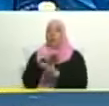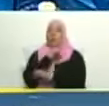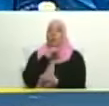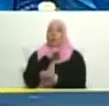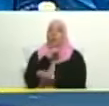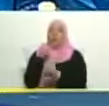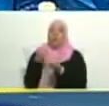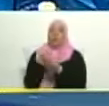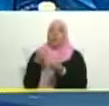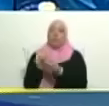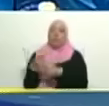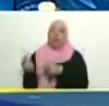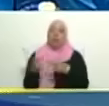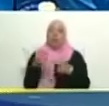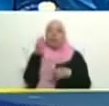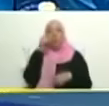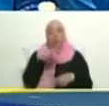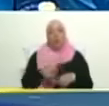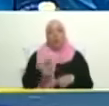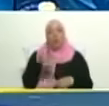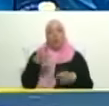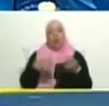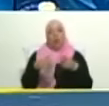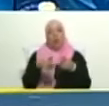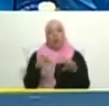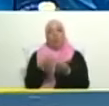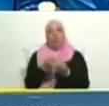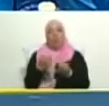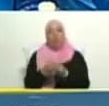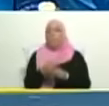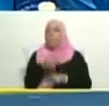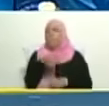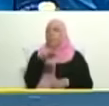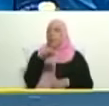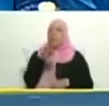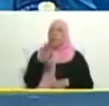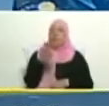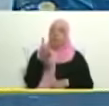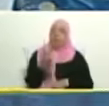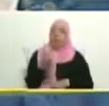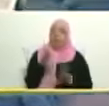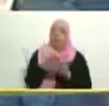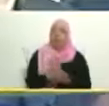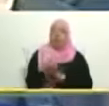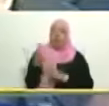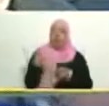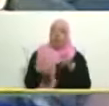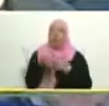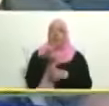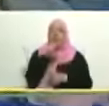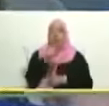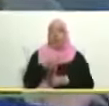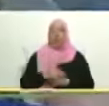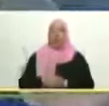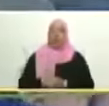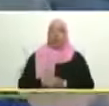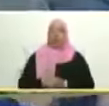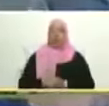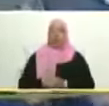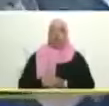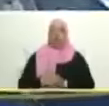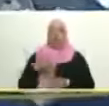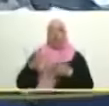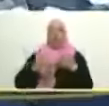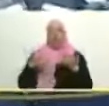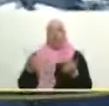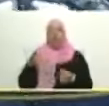informáticos de la División contra la Delincuencia Organizada del PNB. Ustedes saben que los delitos informáticos están a la